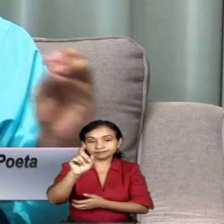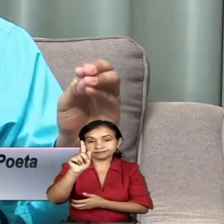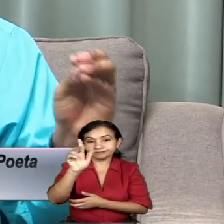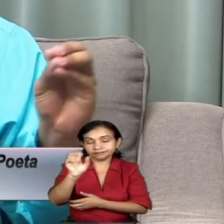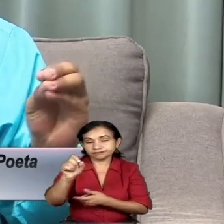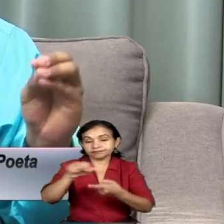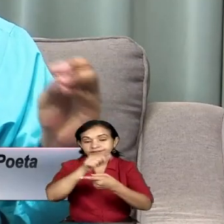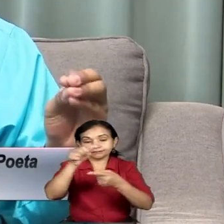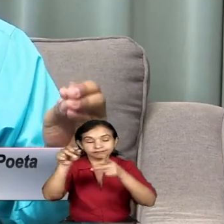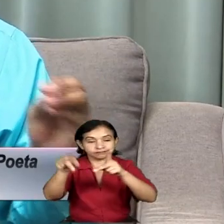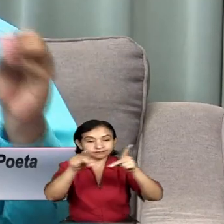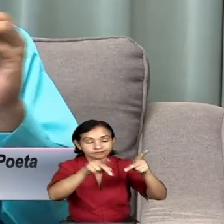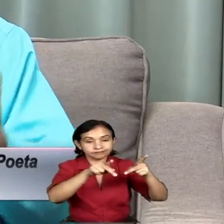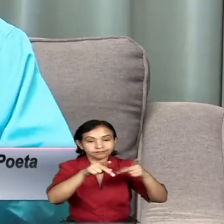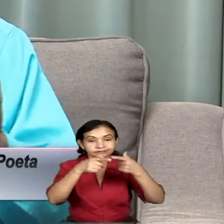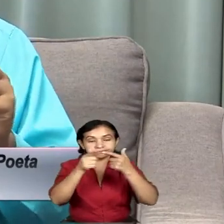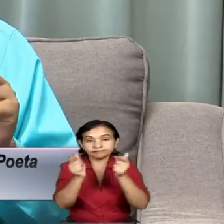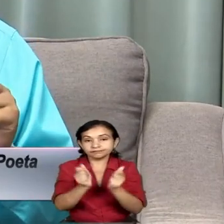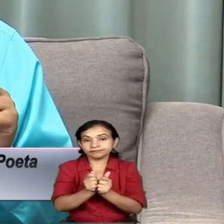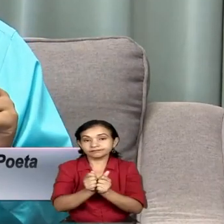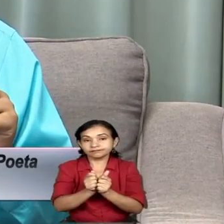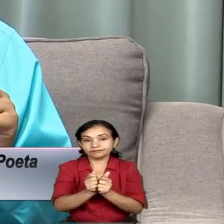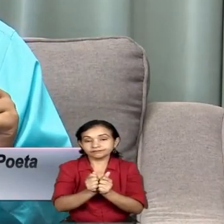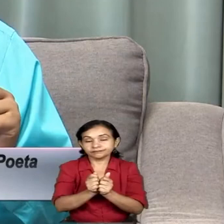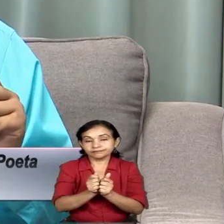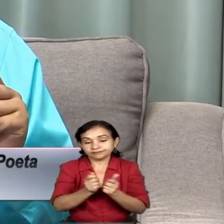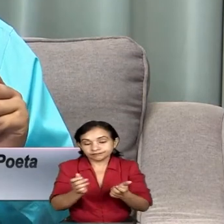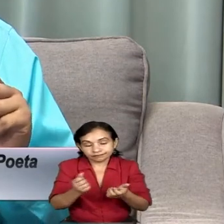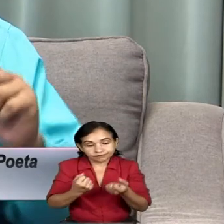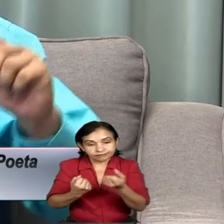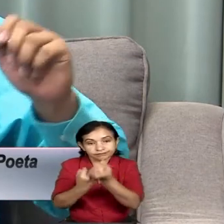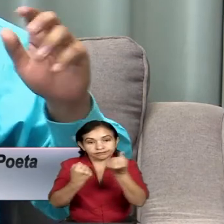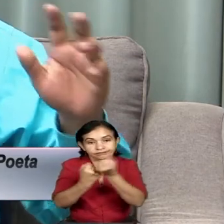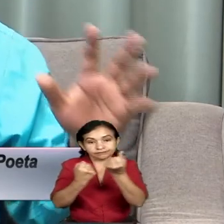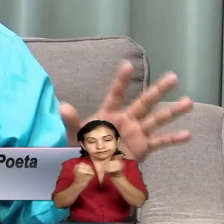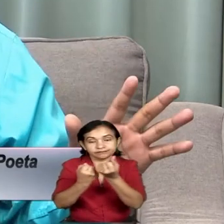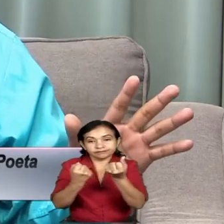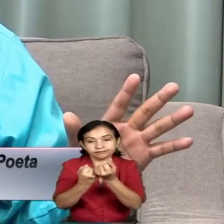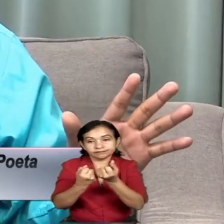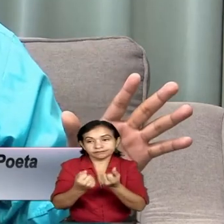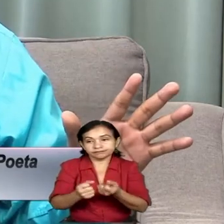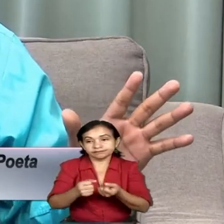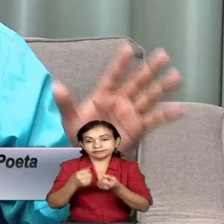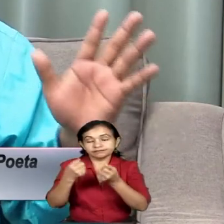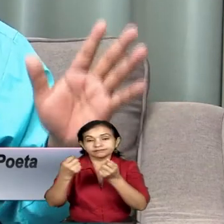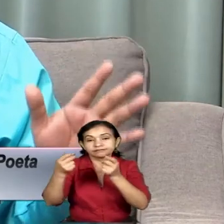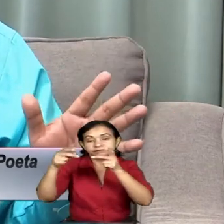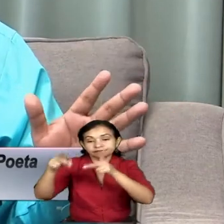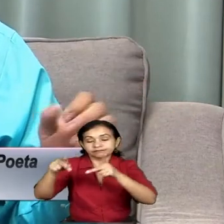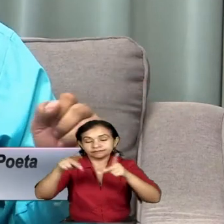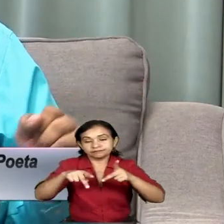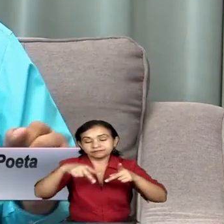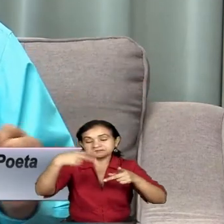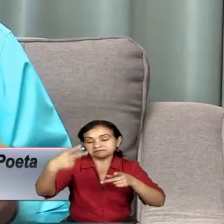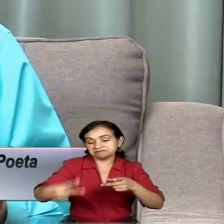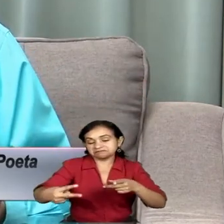que formaron parte del movimiento que llevó a la acción de Rigoberto, fueron expuestos a escarnio público sus